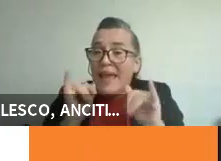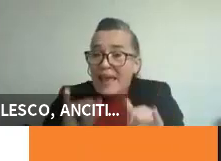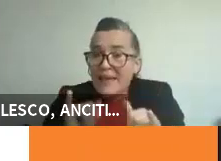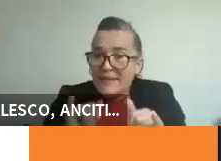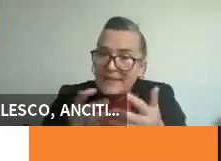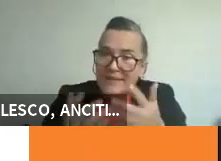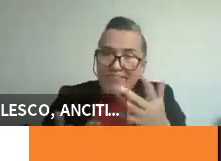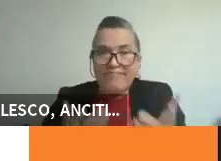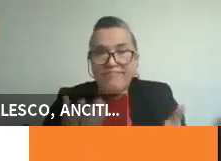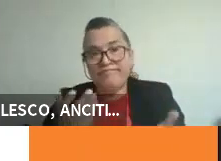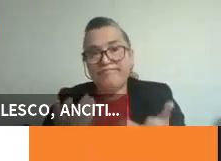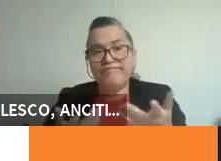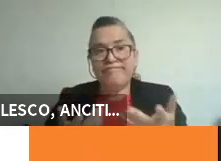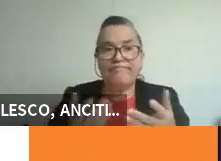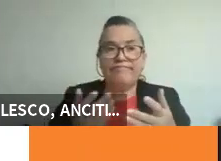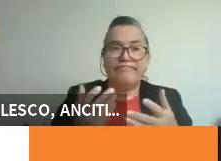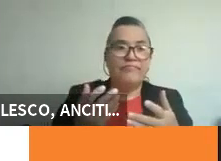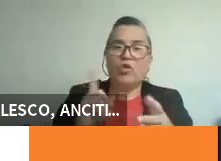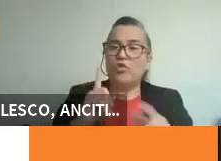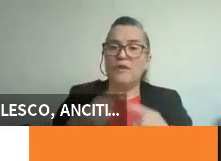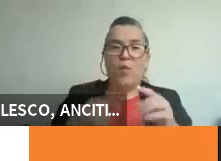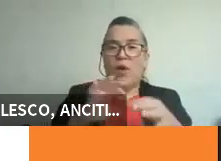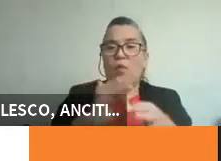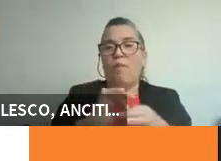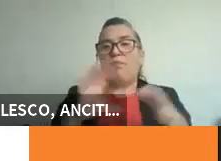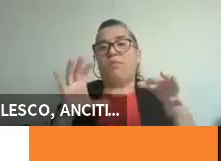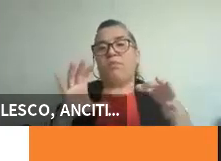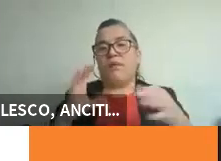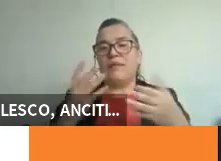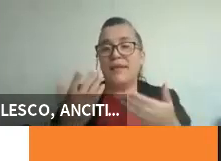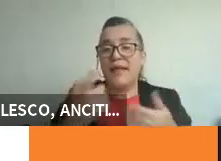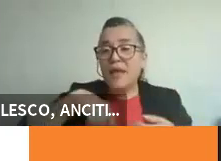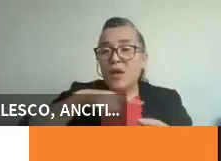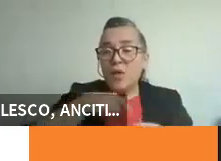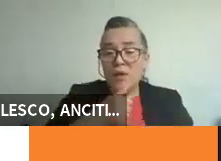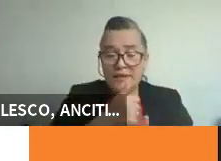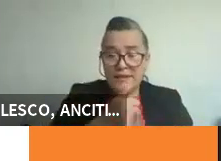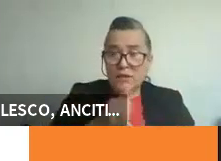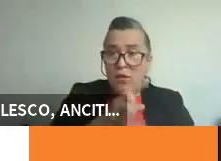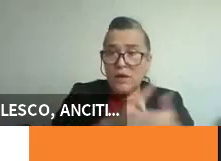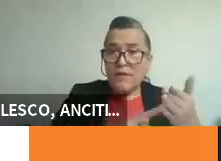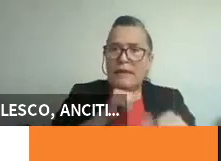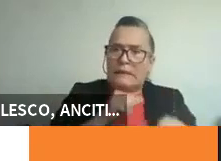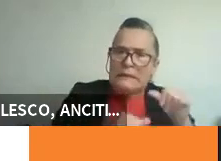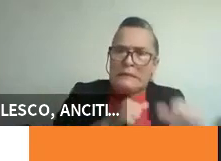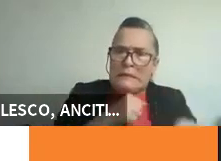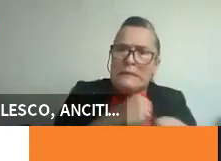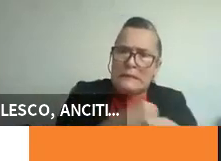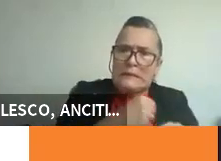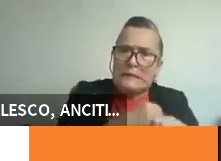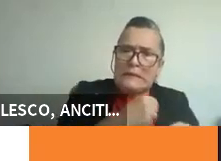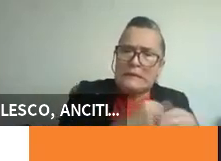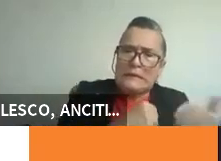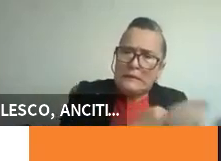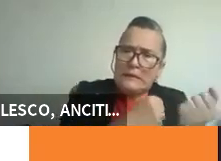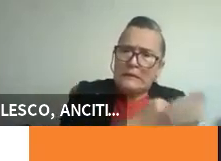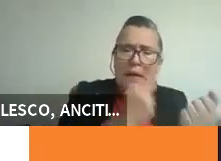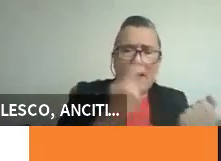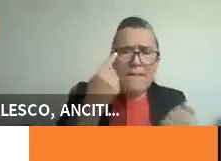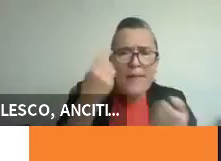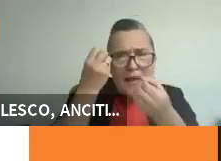no se puede disociar de la lucha que en nuestras mismas universidades tenemos que hacer para incidir en la política